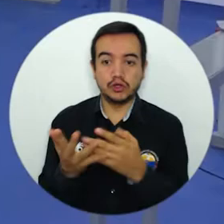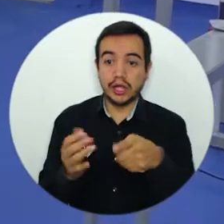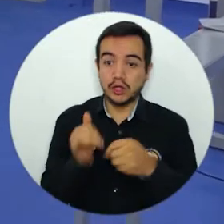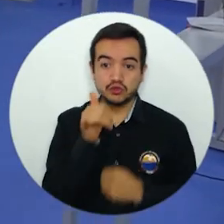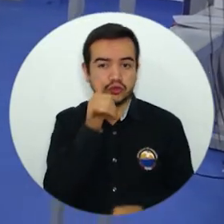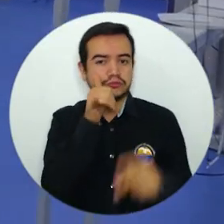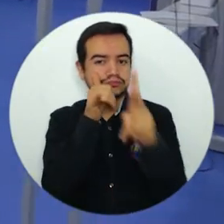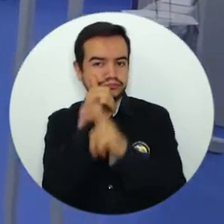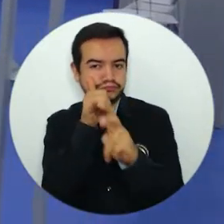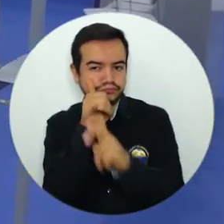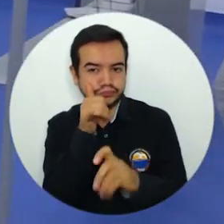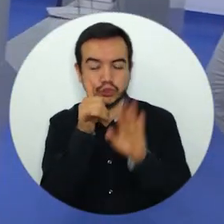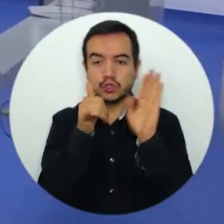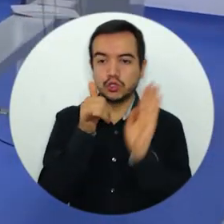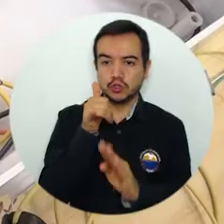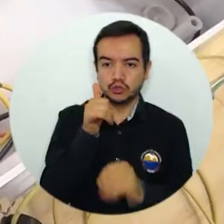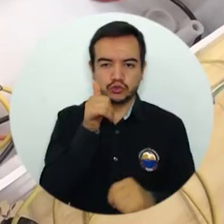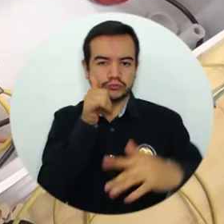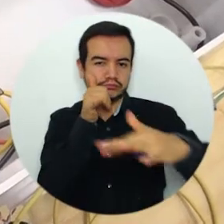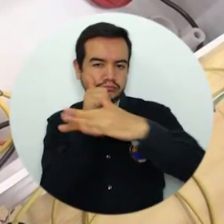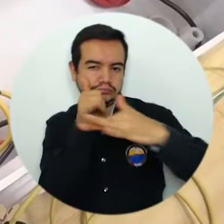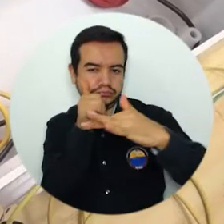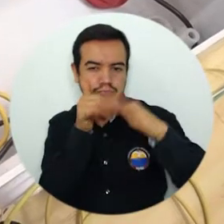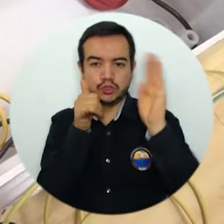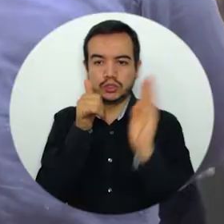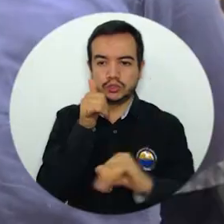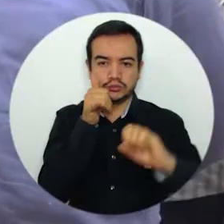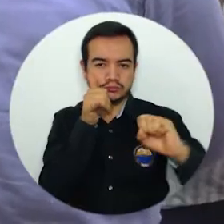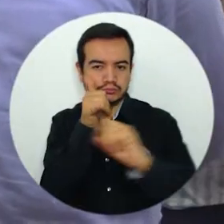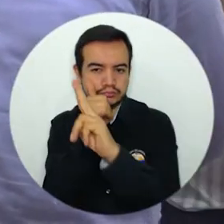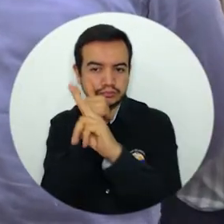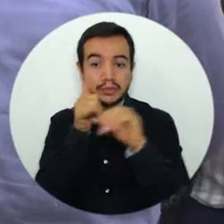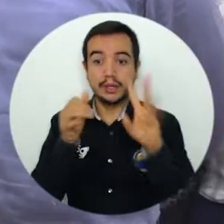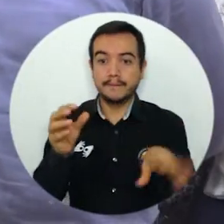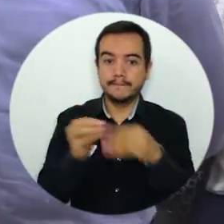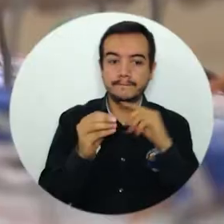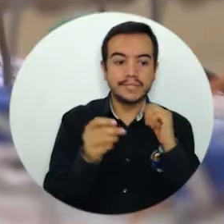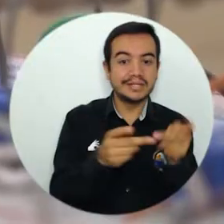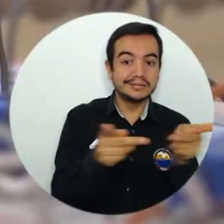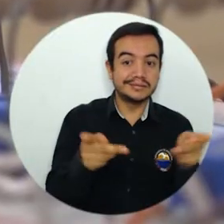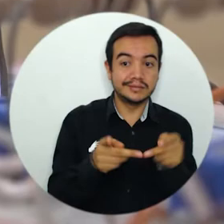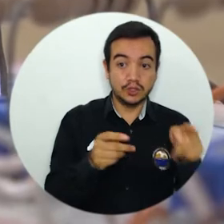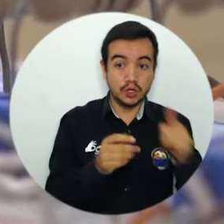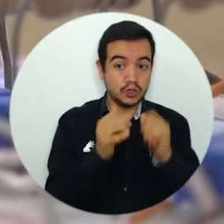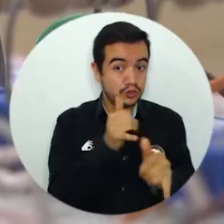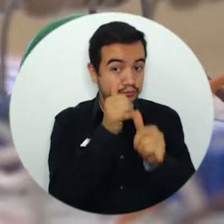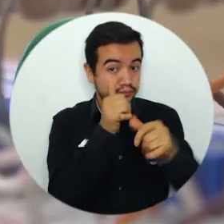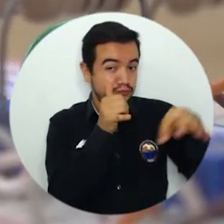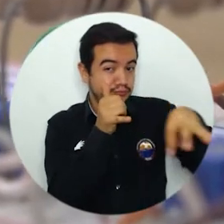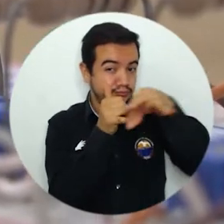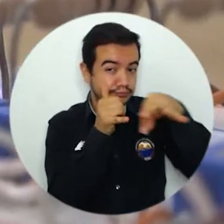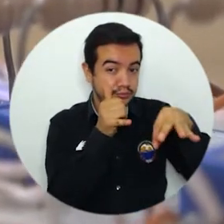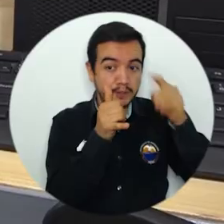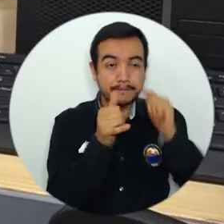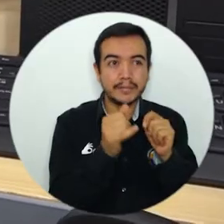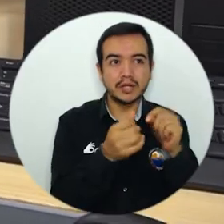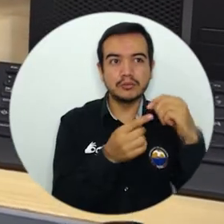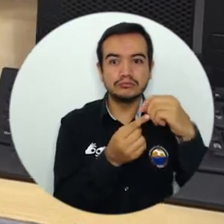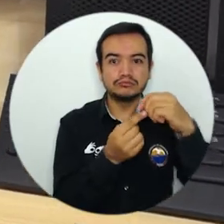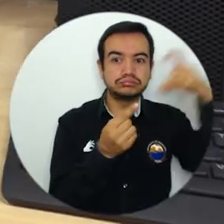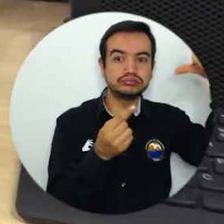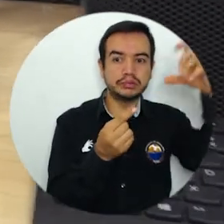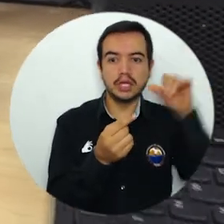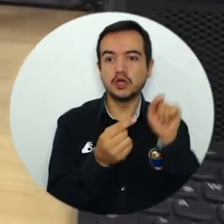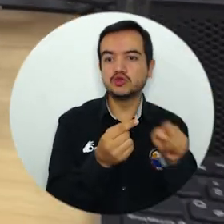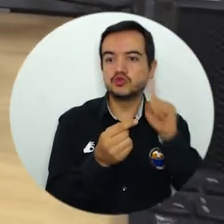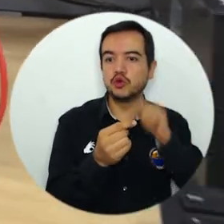y Sanitaria, Pesquera y Agronómica, así como los Laboratorios de Electrónica Análoga y de Instrumentación y Procesamiento de Señales para el Programa